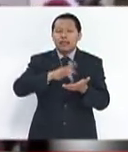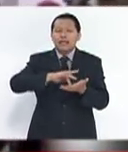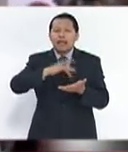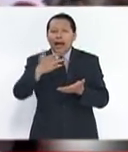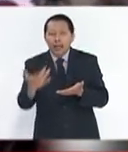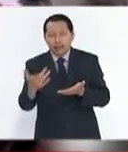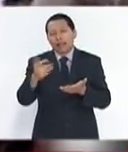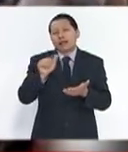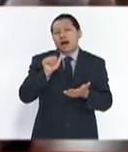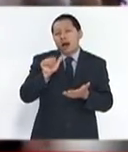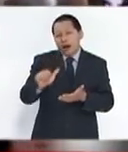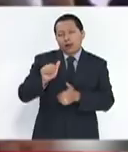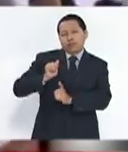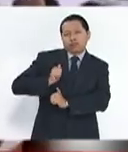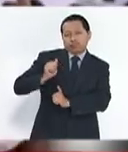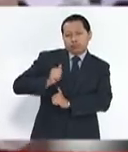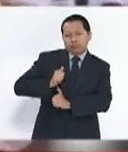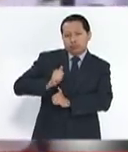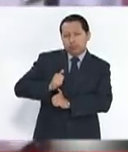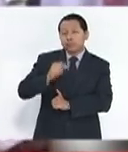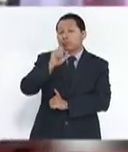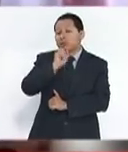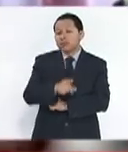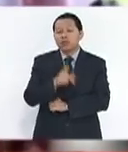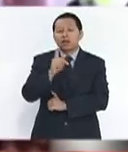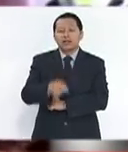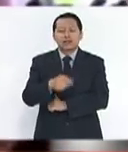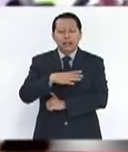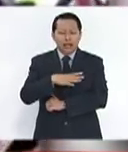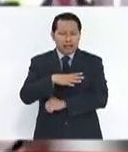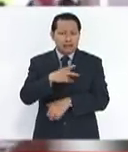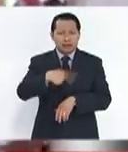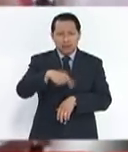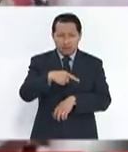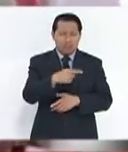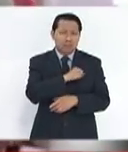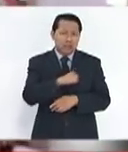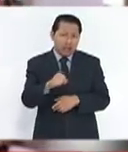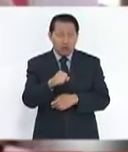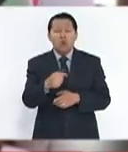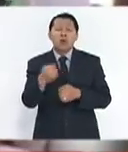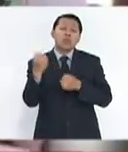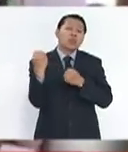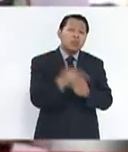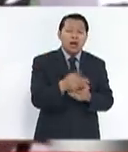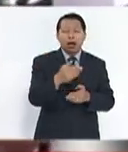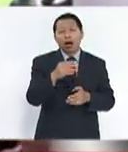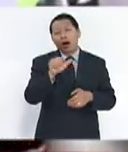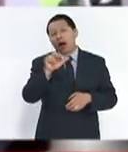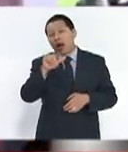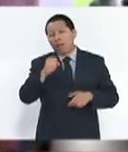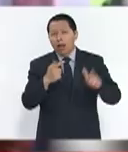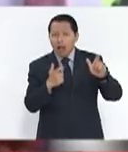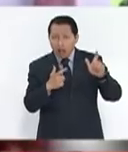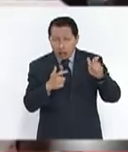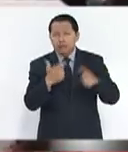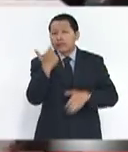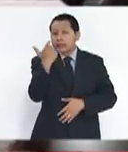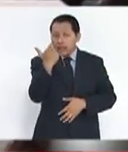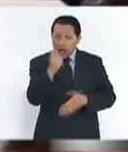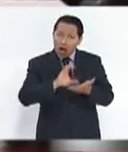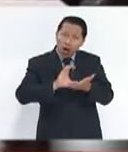Fuerzas Armadas. Tenemos que evitar que a los delincuentes les lleguen armas y dinero. De la seguridad